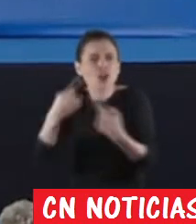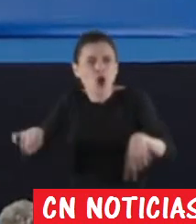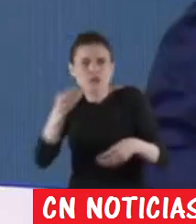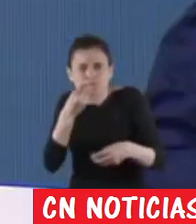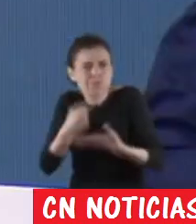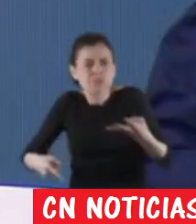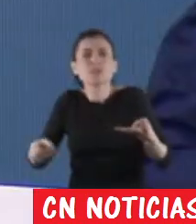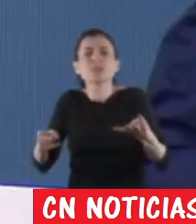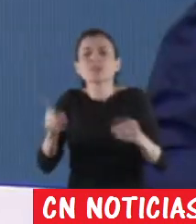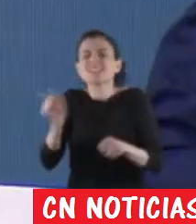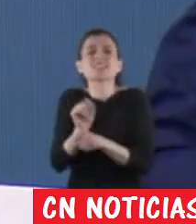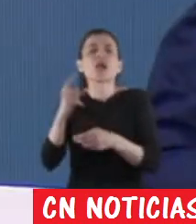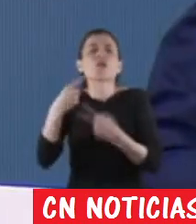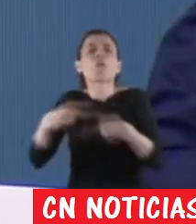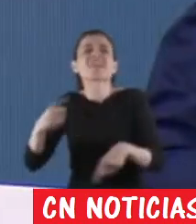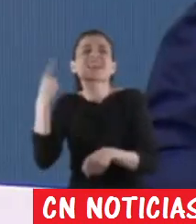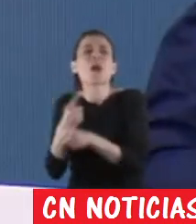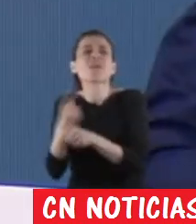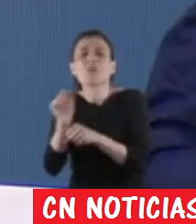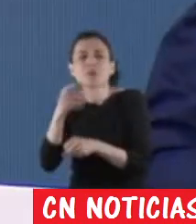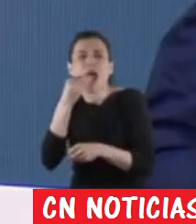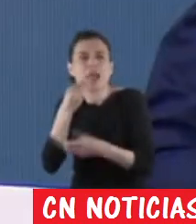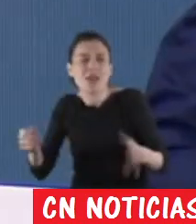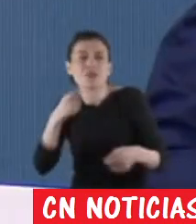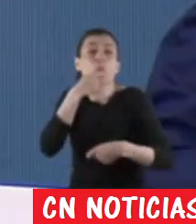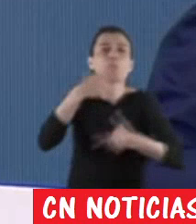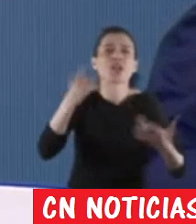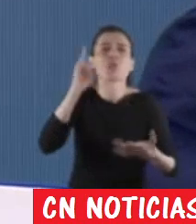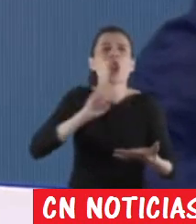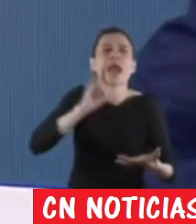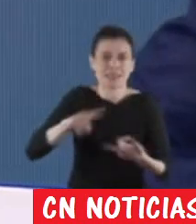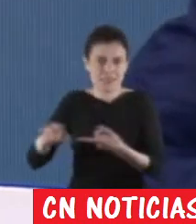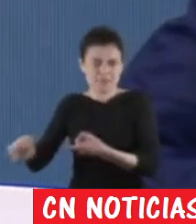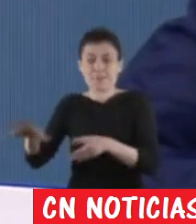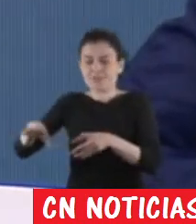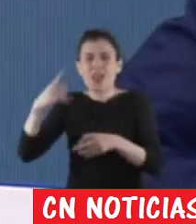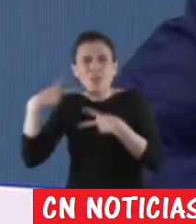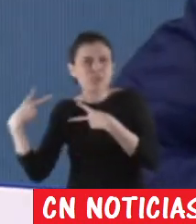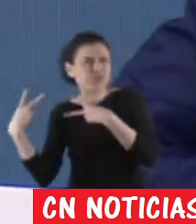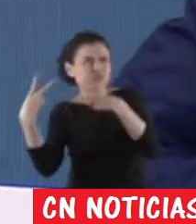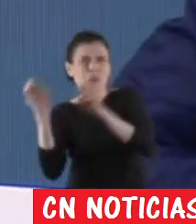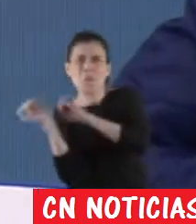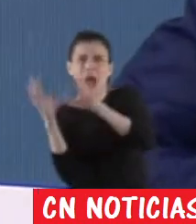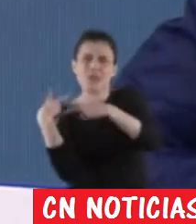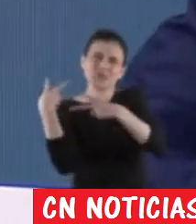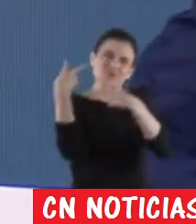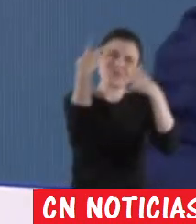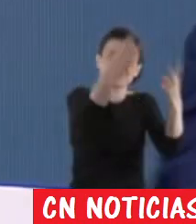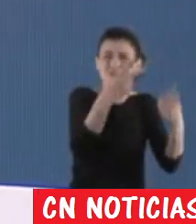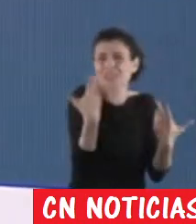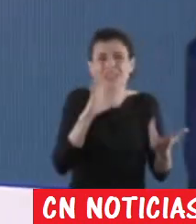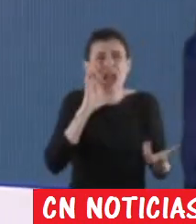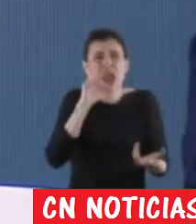se produce en un lugar la materia prima, el alimento, como la leche, y tiene que viajar kilómetros y kilómetros, por ejemplo, hasta